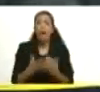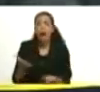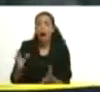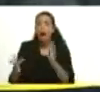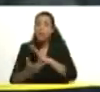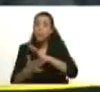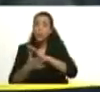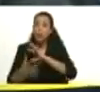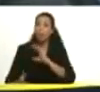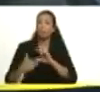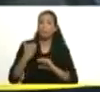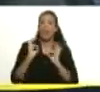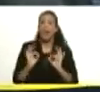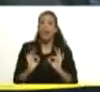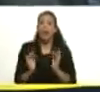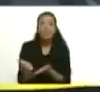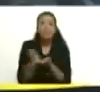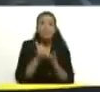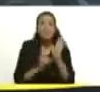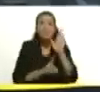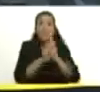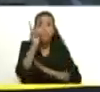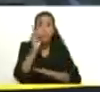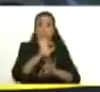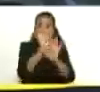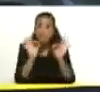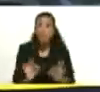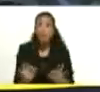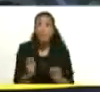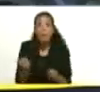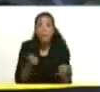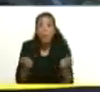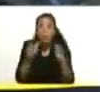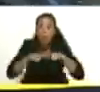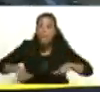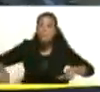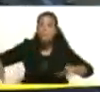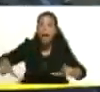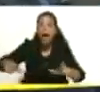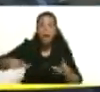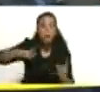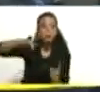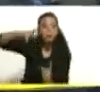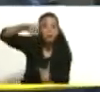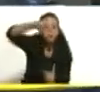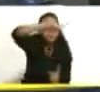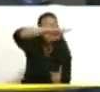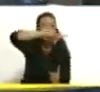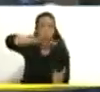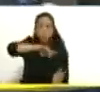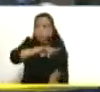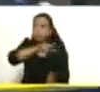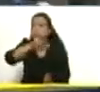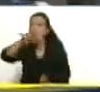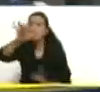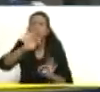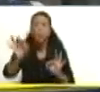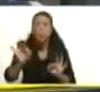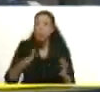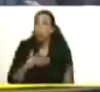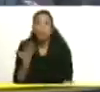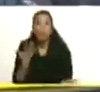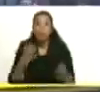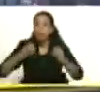aplicada al desarrollo y el manejo del espacio ultraterrestre, al cual no